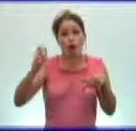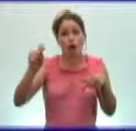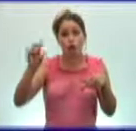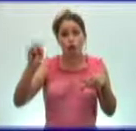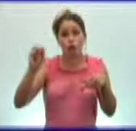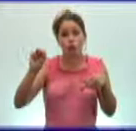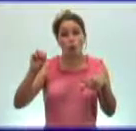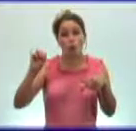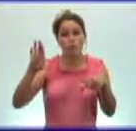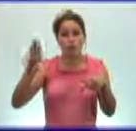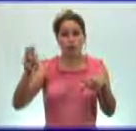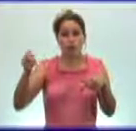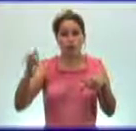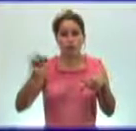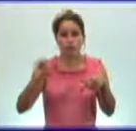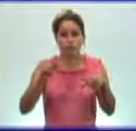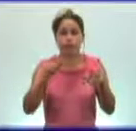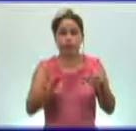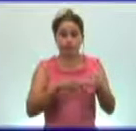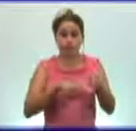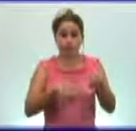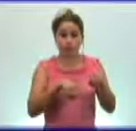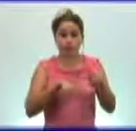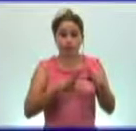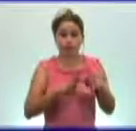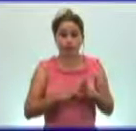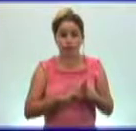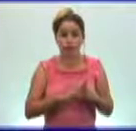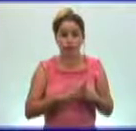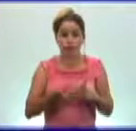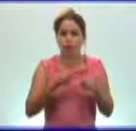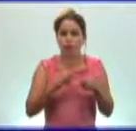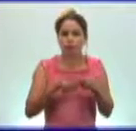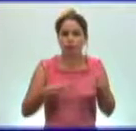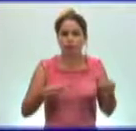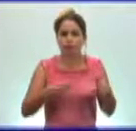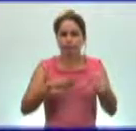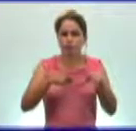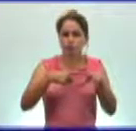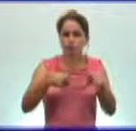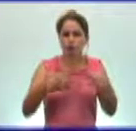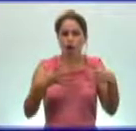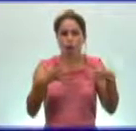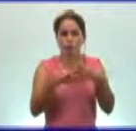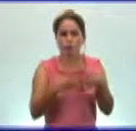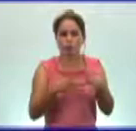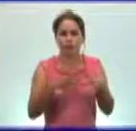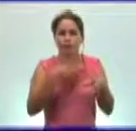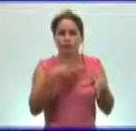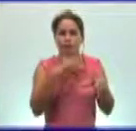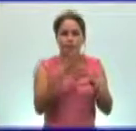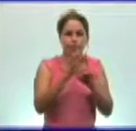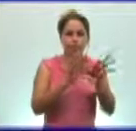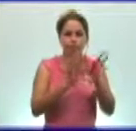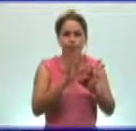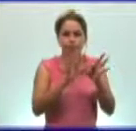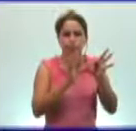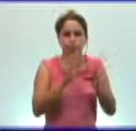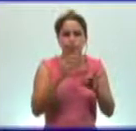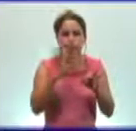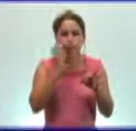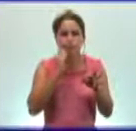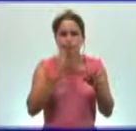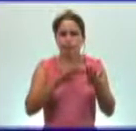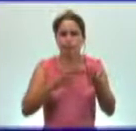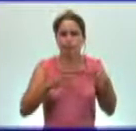del dióxido de silicio hablamos de un óxido no metálico que es una sustancia compuesta que según el tipo de partícula se clasifica